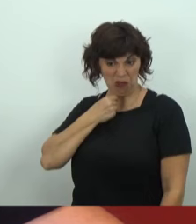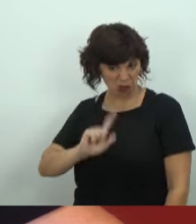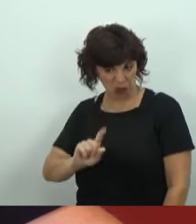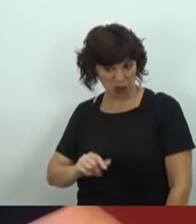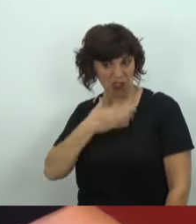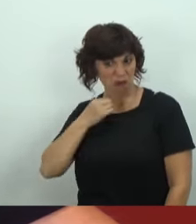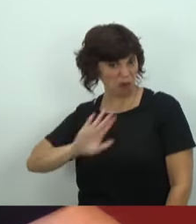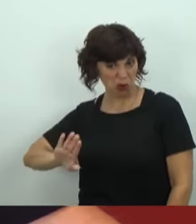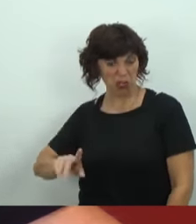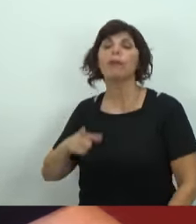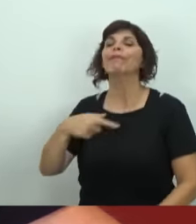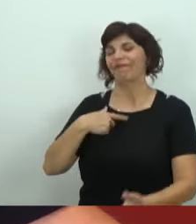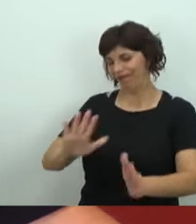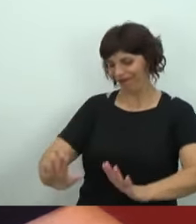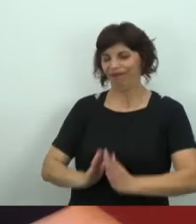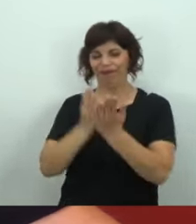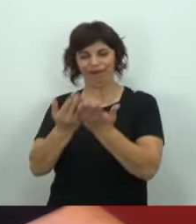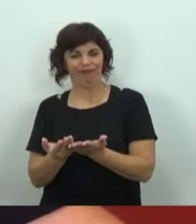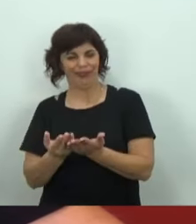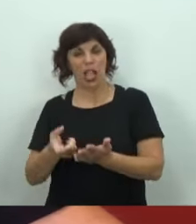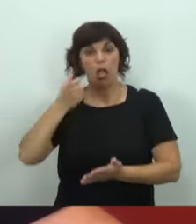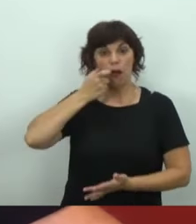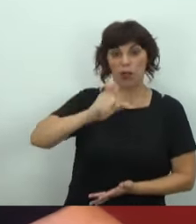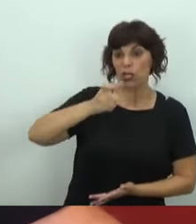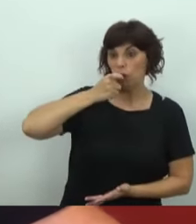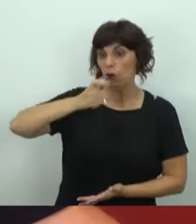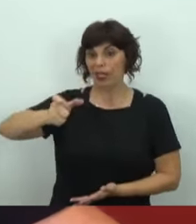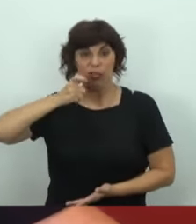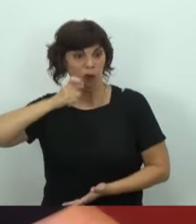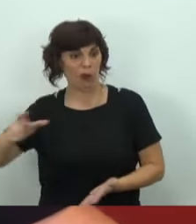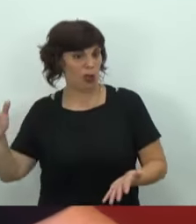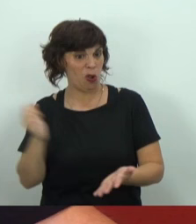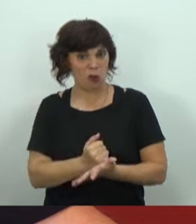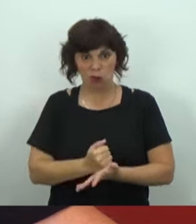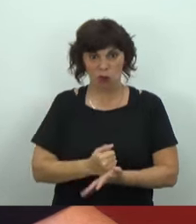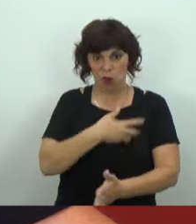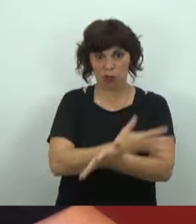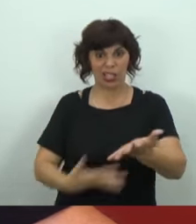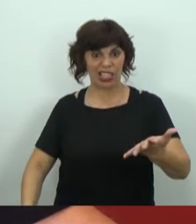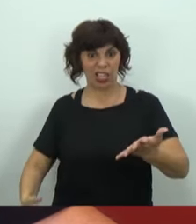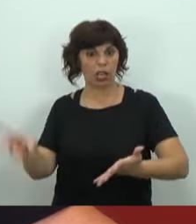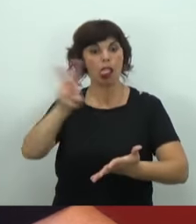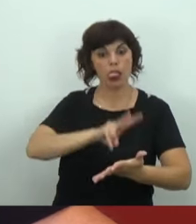Le empecé a citar todos los versículos de la sangre que yo conocía hasta entonces.